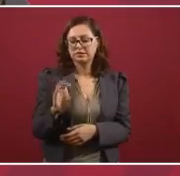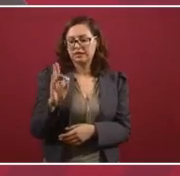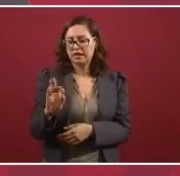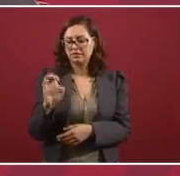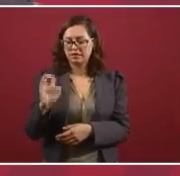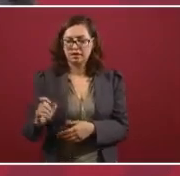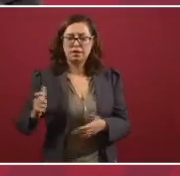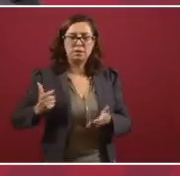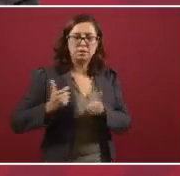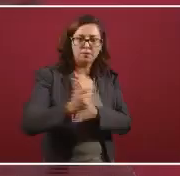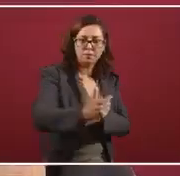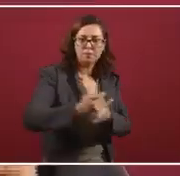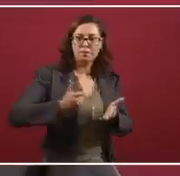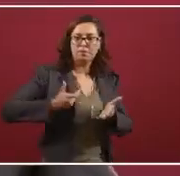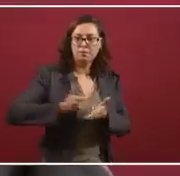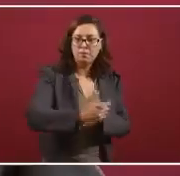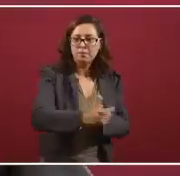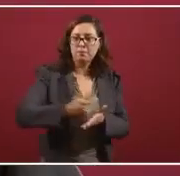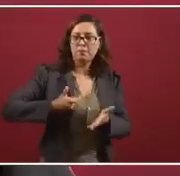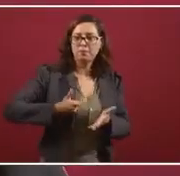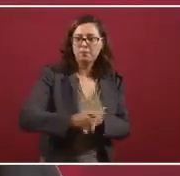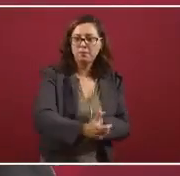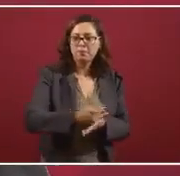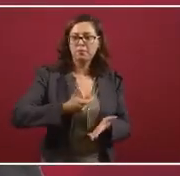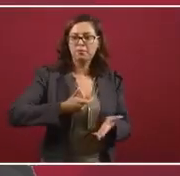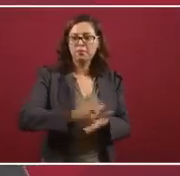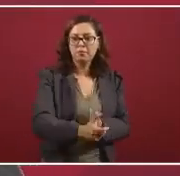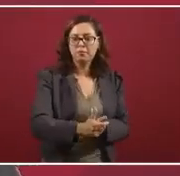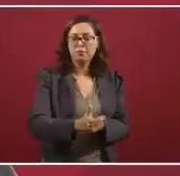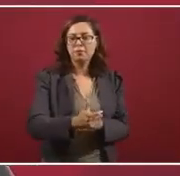pagara o diera el financiamiento